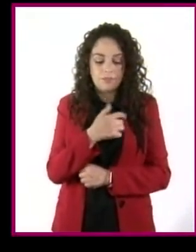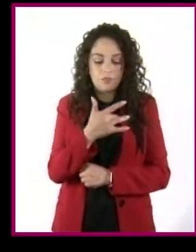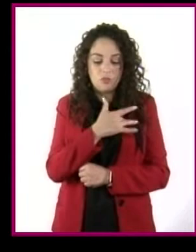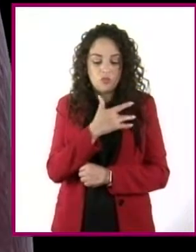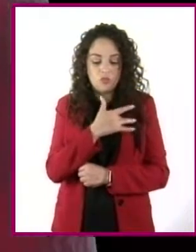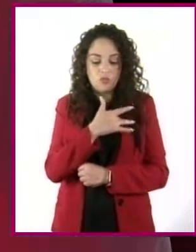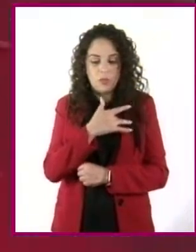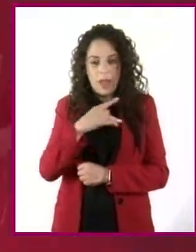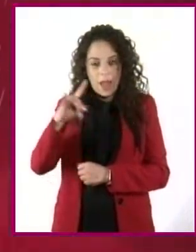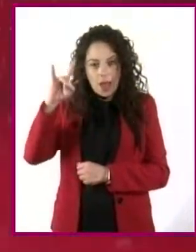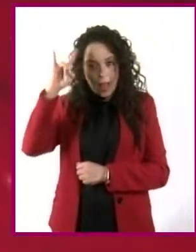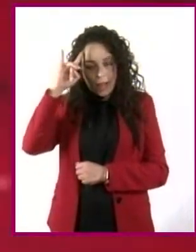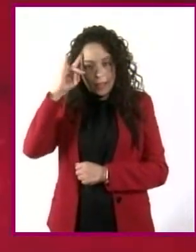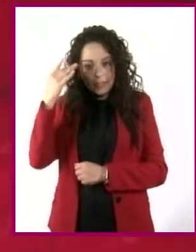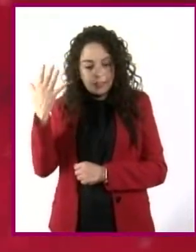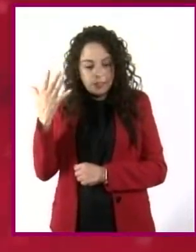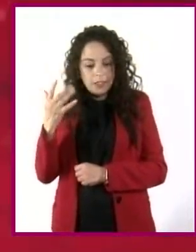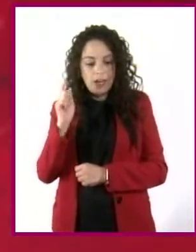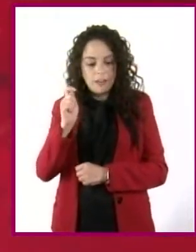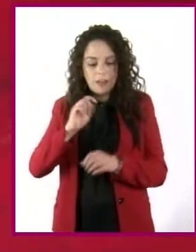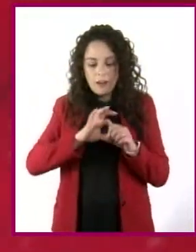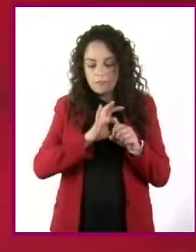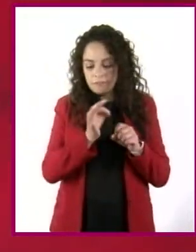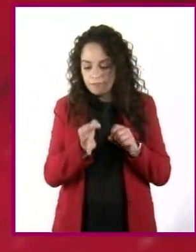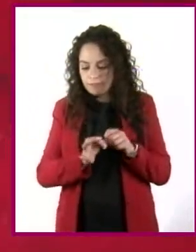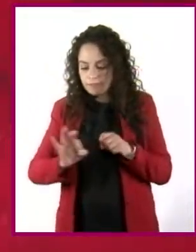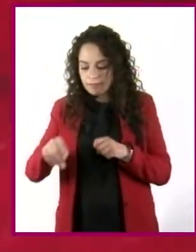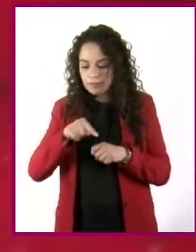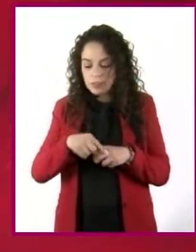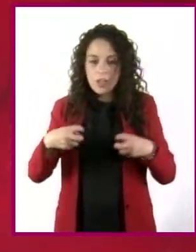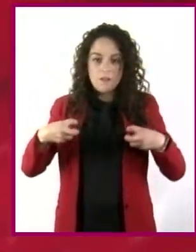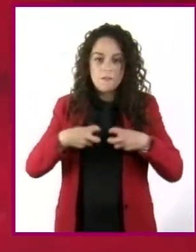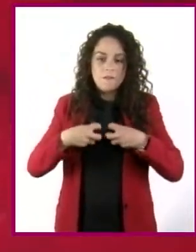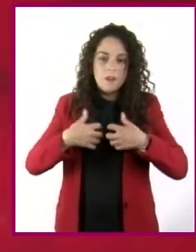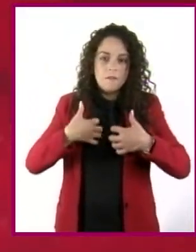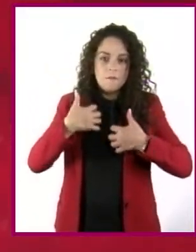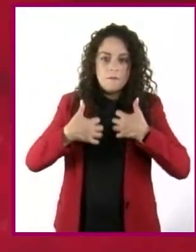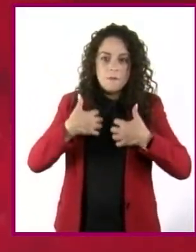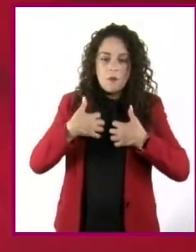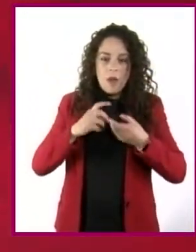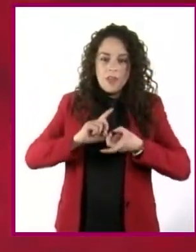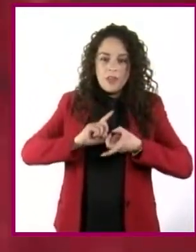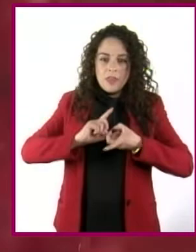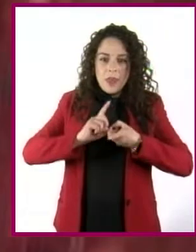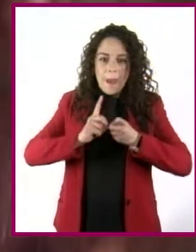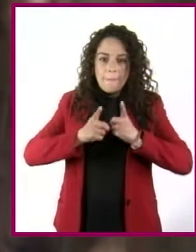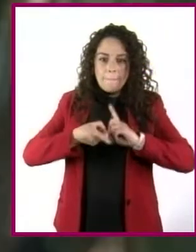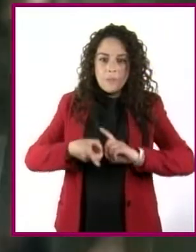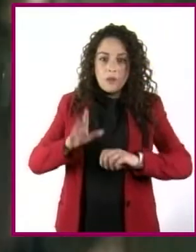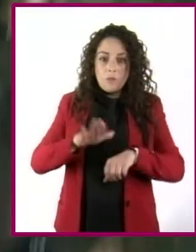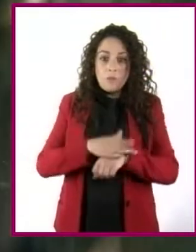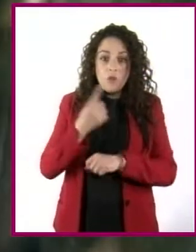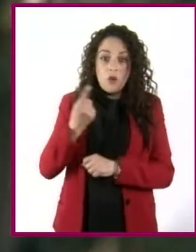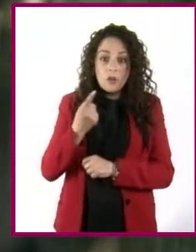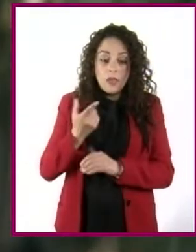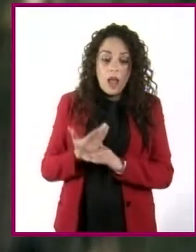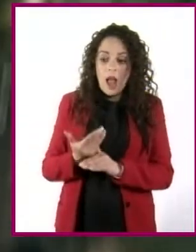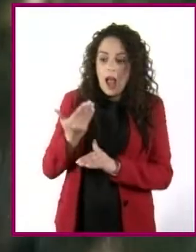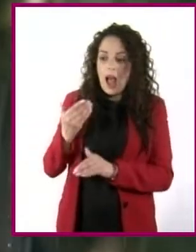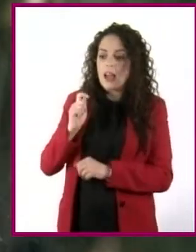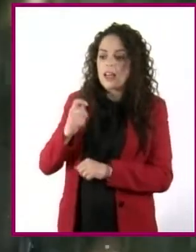ventricular izquierda transitoria que se ocasiona por el estrés crónico y la depresión ocasionada por eventos